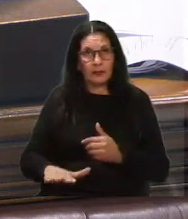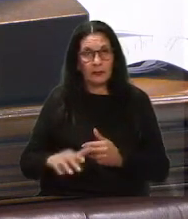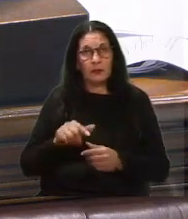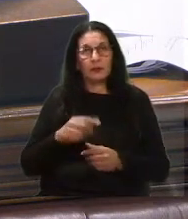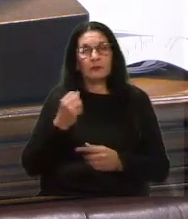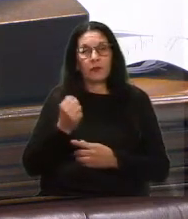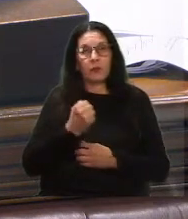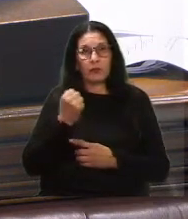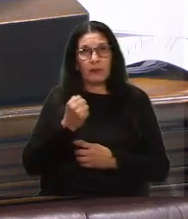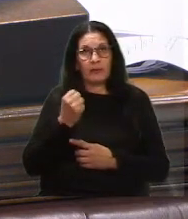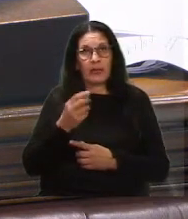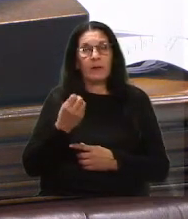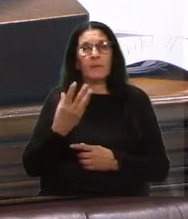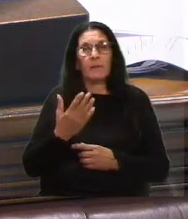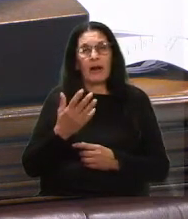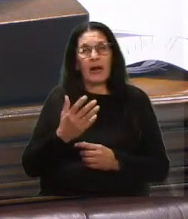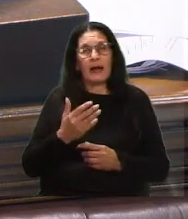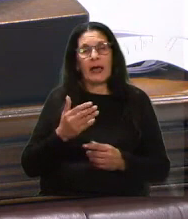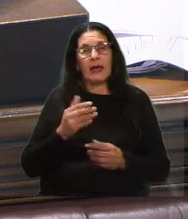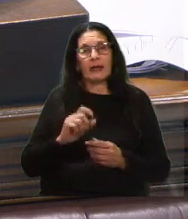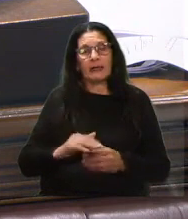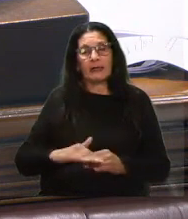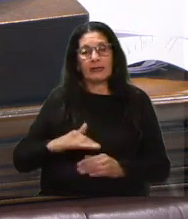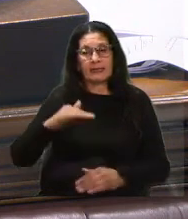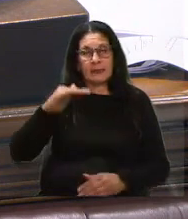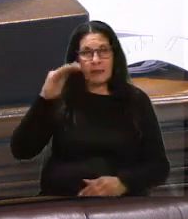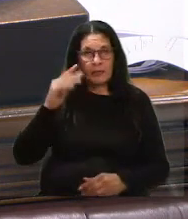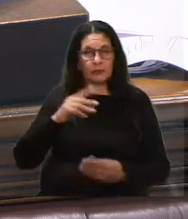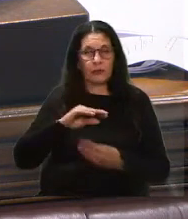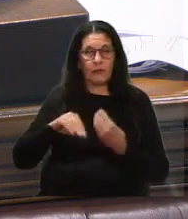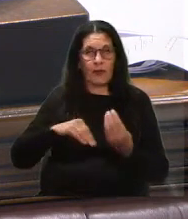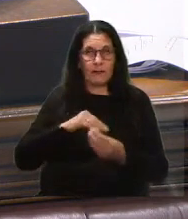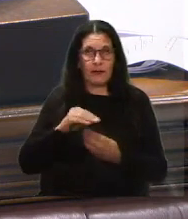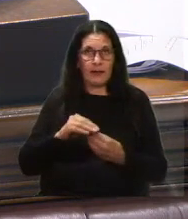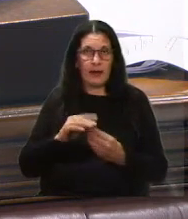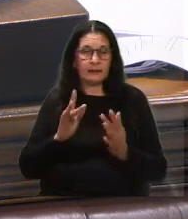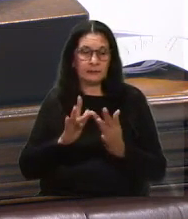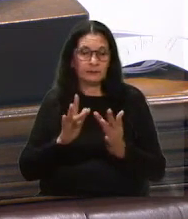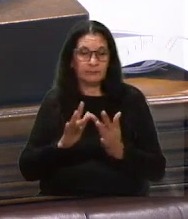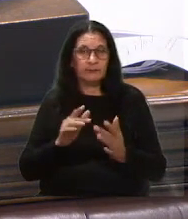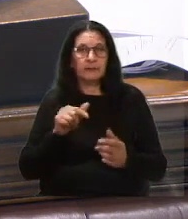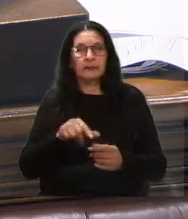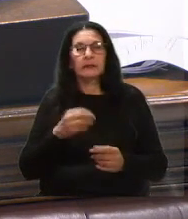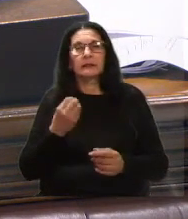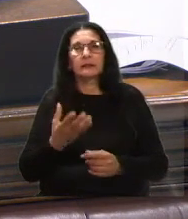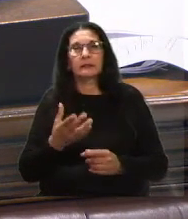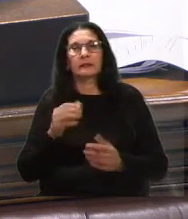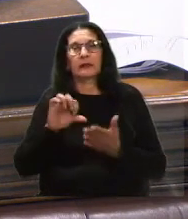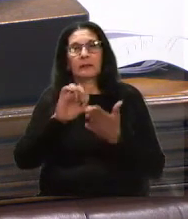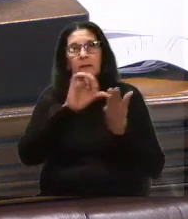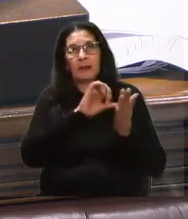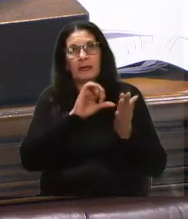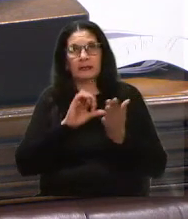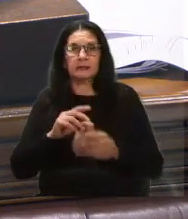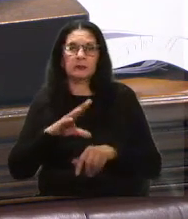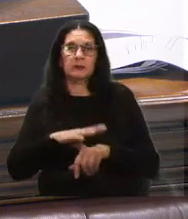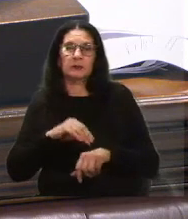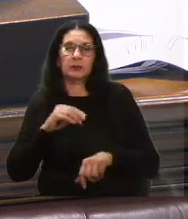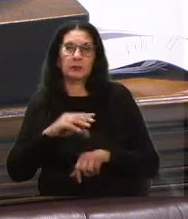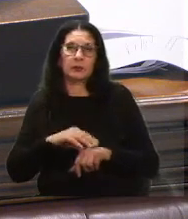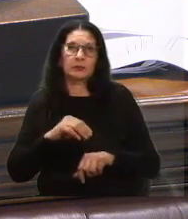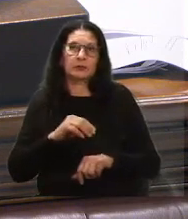absolutamente fundamentales para el crecim de la relación filial basta con analizar los casos de países como